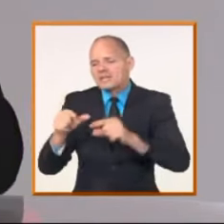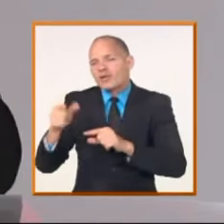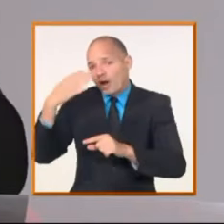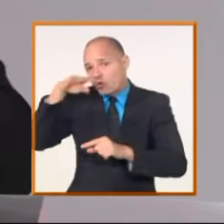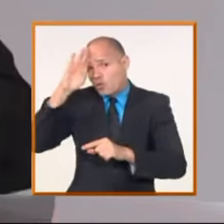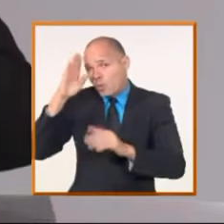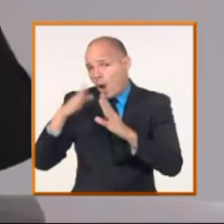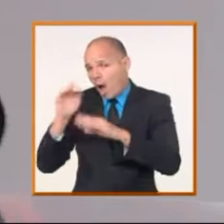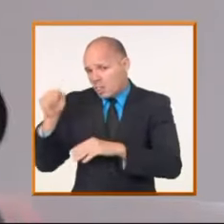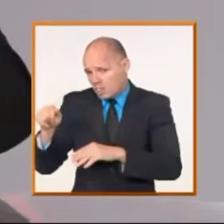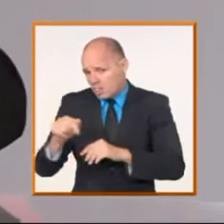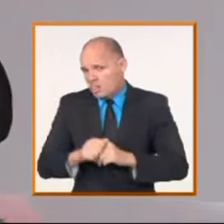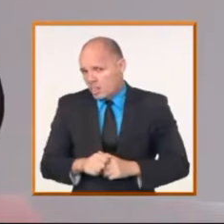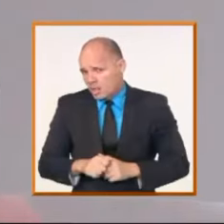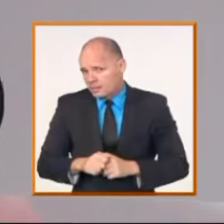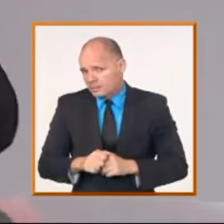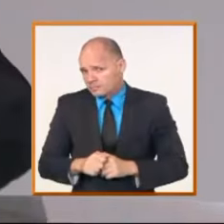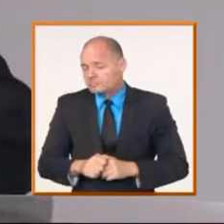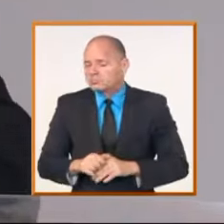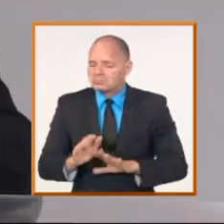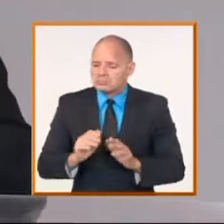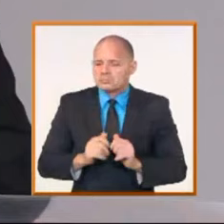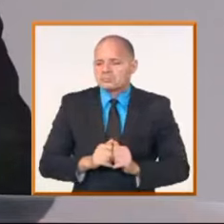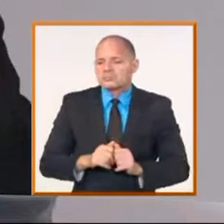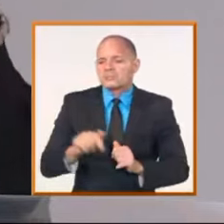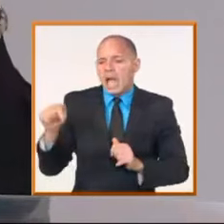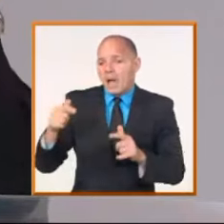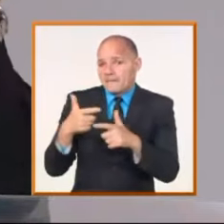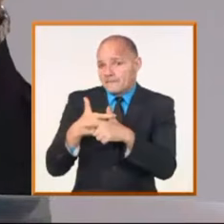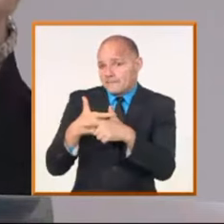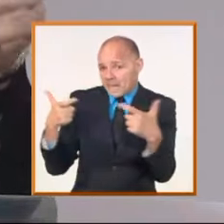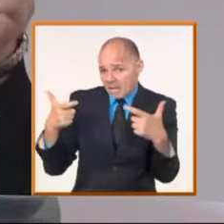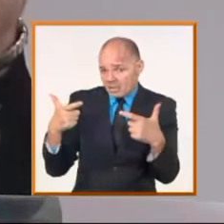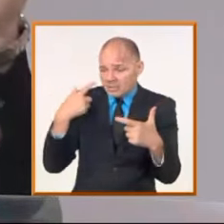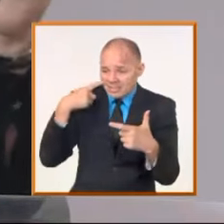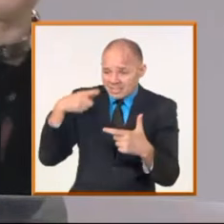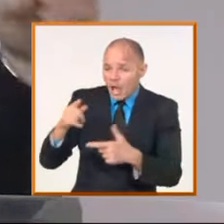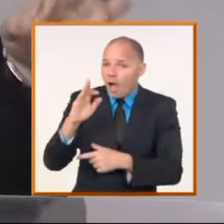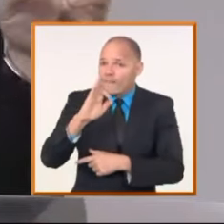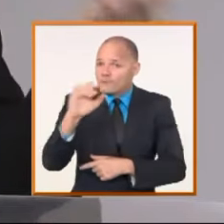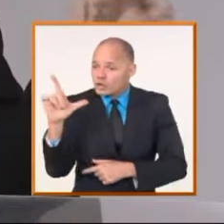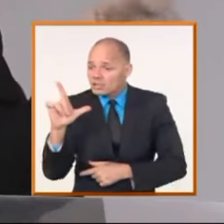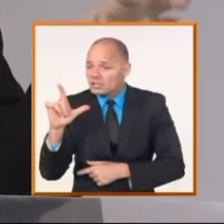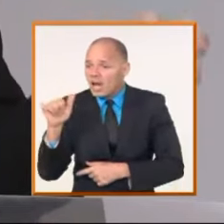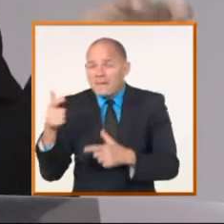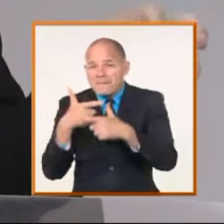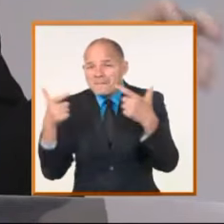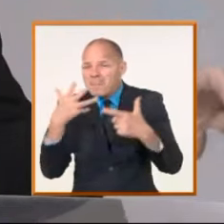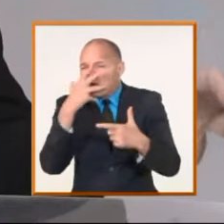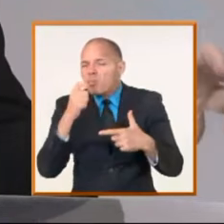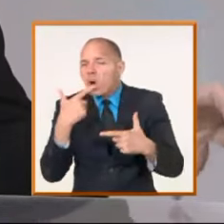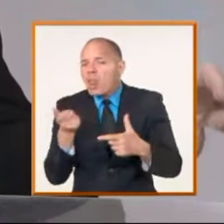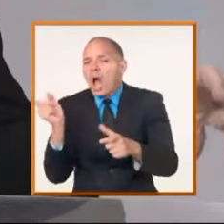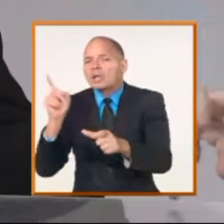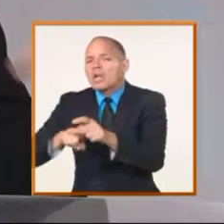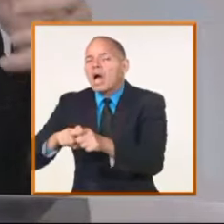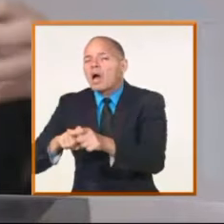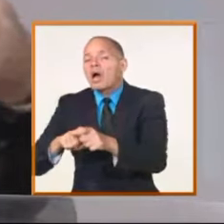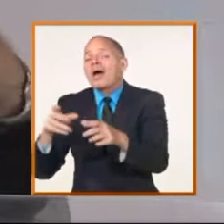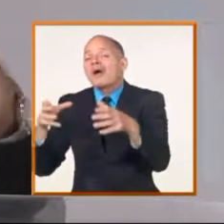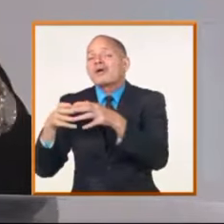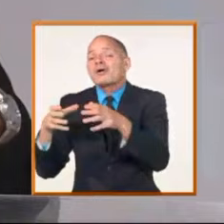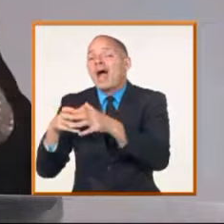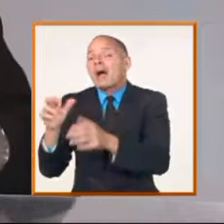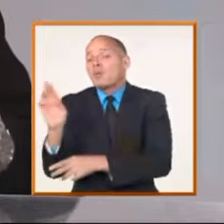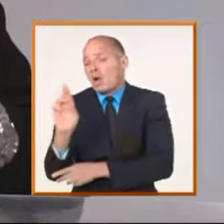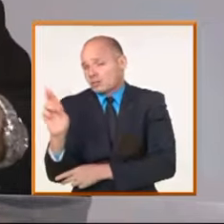el Partido Republicano, o sea, la derecha genera ese Partido Republicano en particular, al punto de que ya a partir del año 2000, del año pasado,